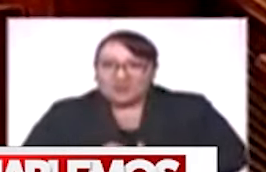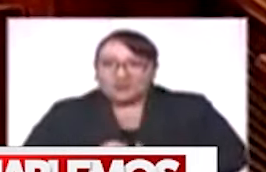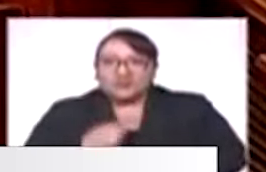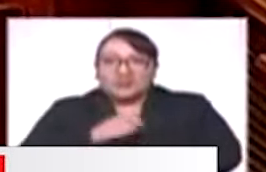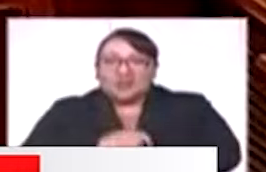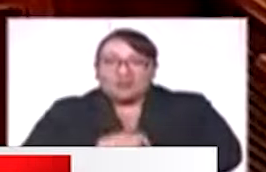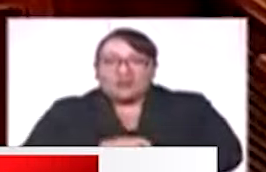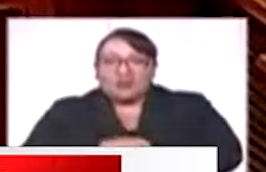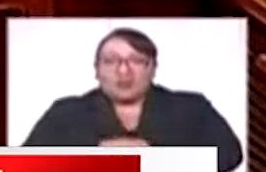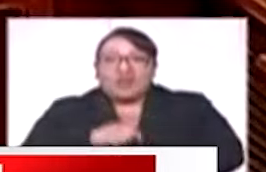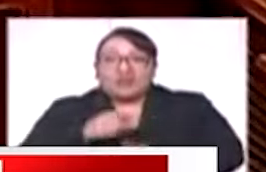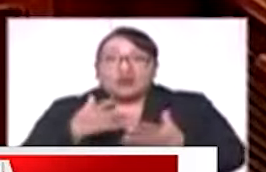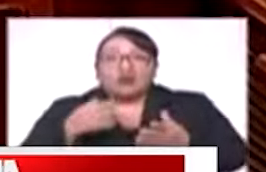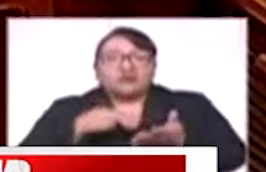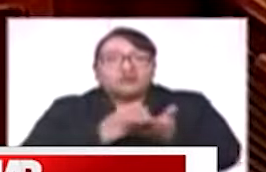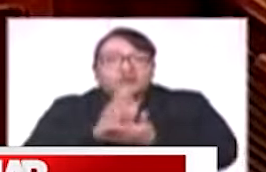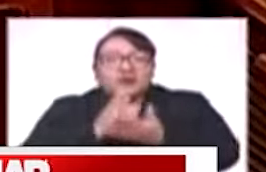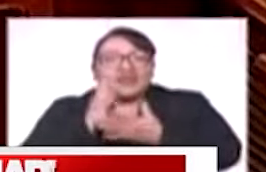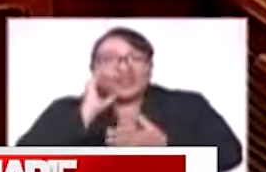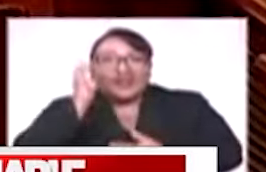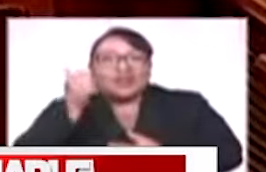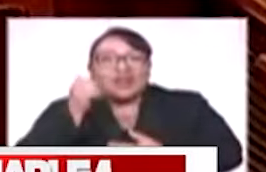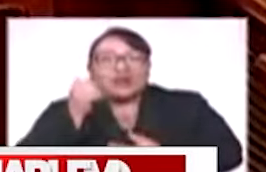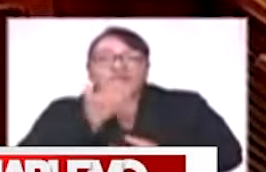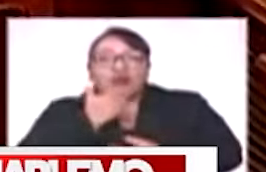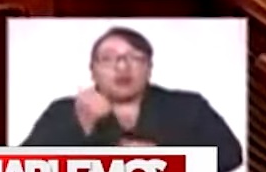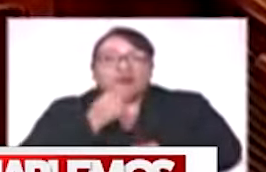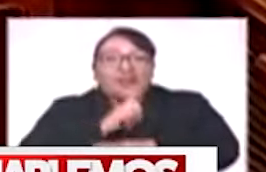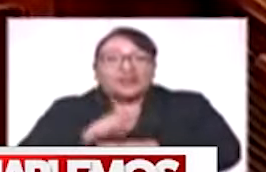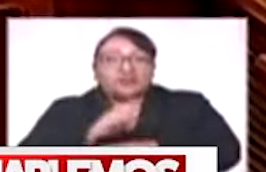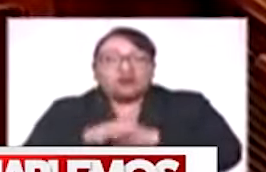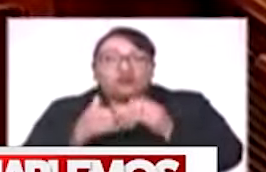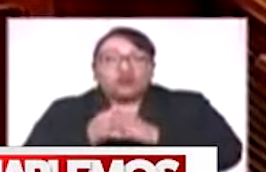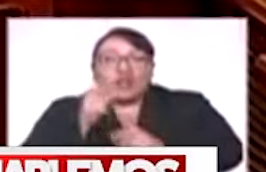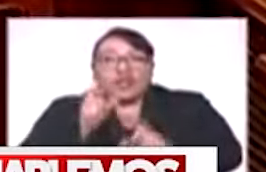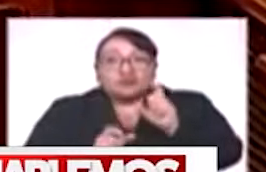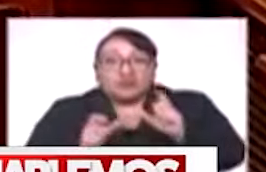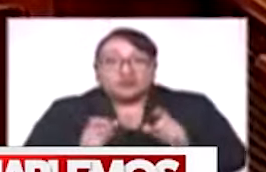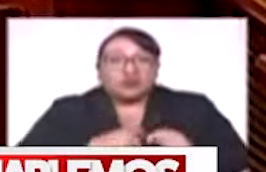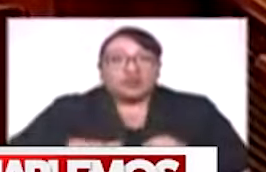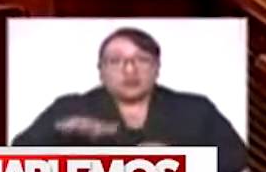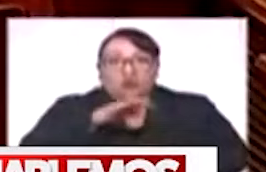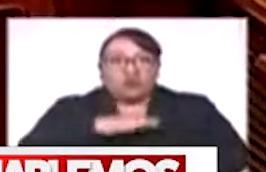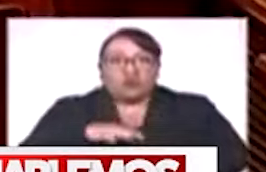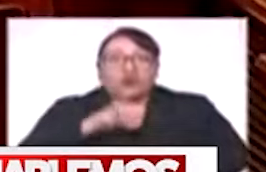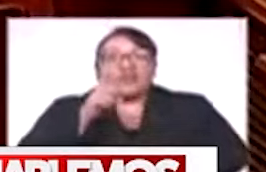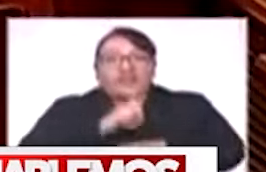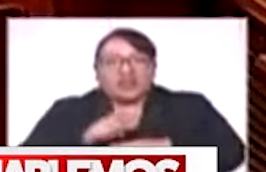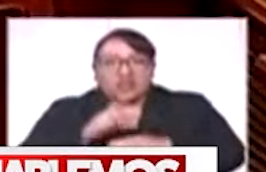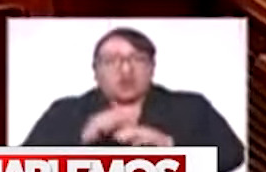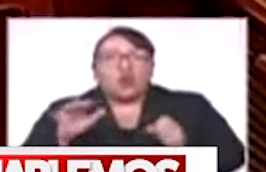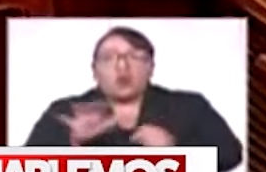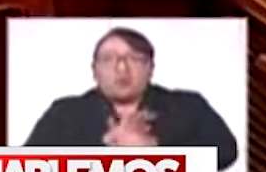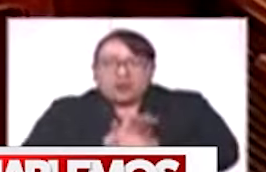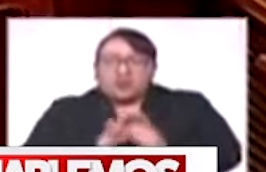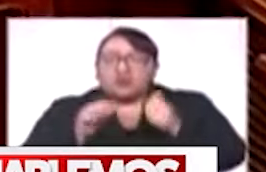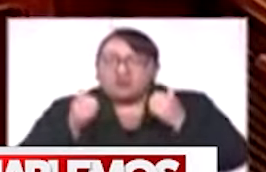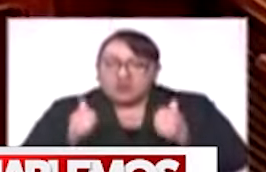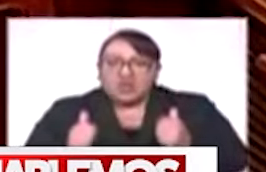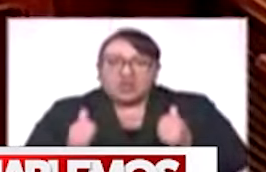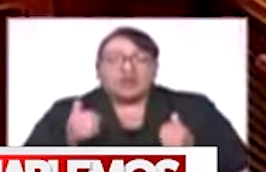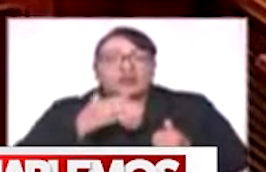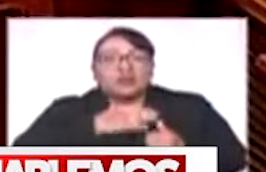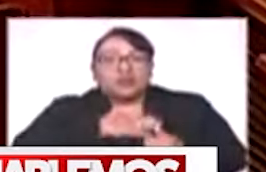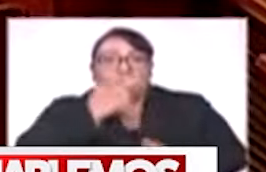ellas medidas orientadas a crear las condiciones para el desarrollo de la competitividad del país, desarrollo integral, por supuesto, de